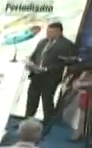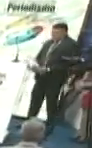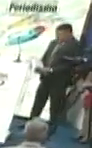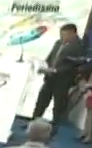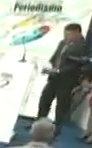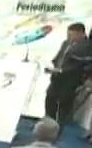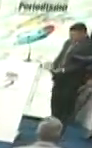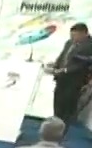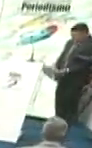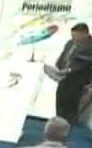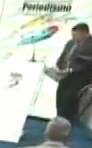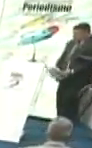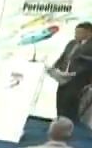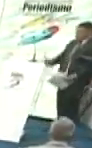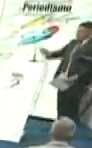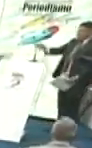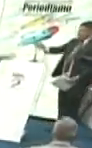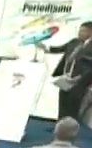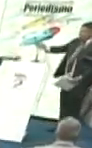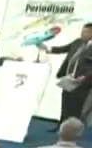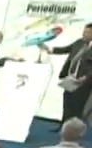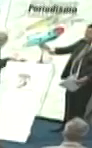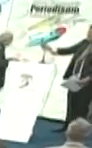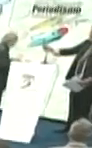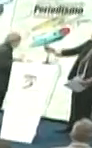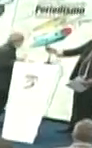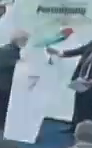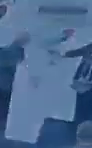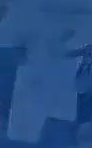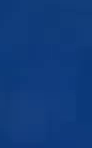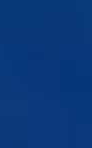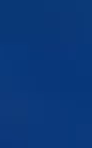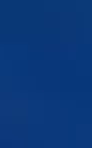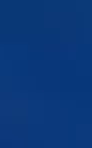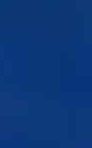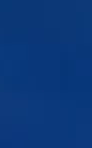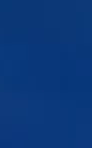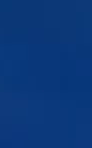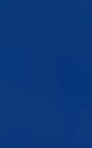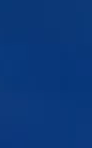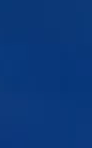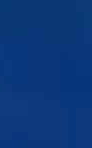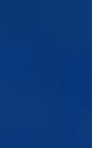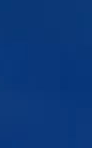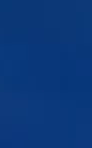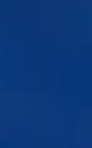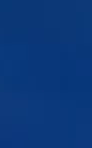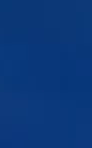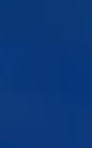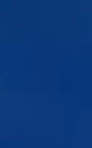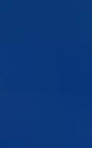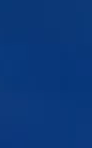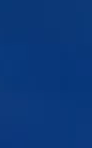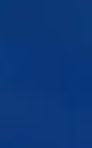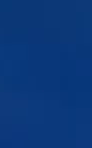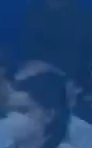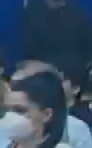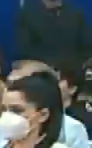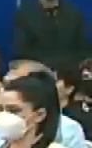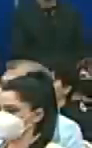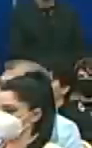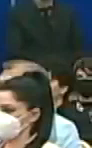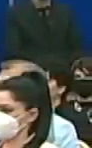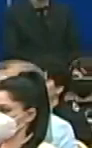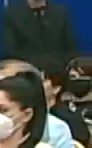muy sentido al profesor universitario y doctor en Ciencias de la Información, quien ascendió a la eternidad a los 72 años de edad. Ha dejado un